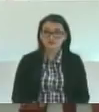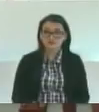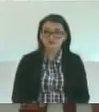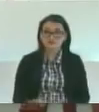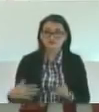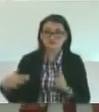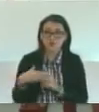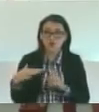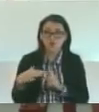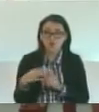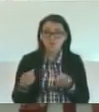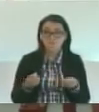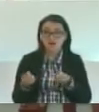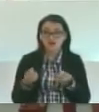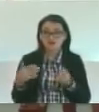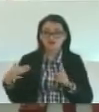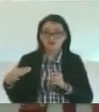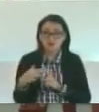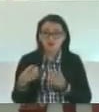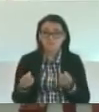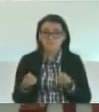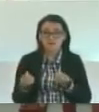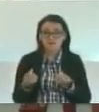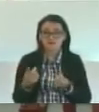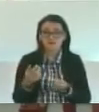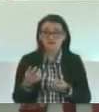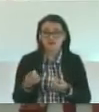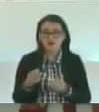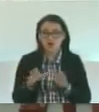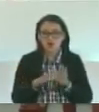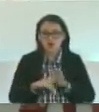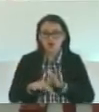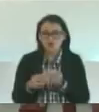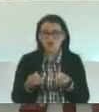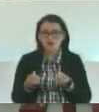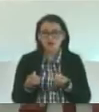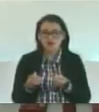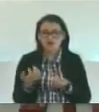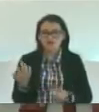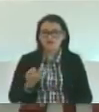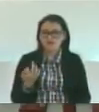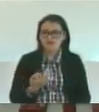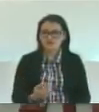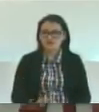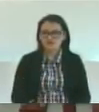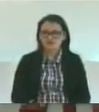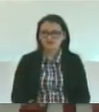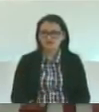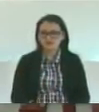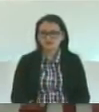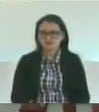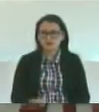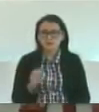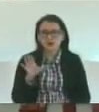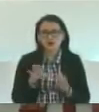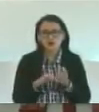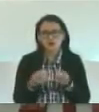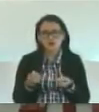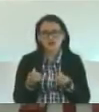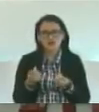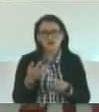Atacando los precios, atacando el precio de la moneda, robándonos el dinero en físico. Dime un país donde se roban el dinero en